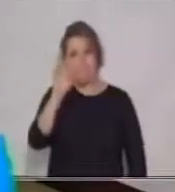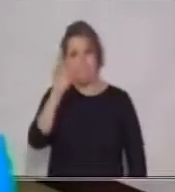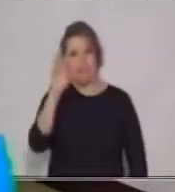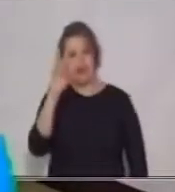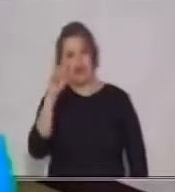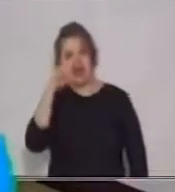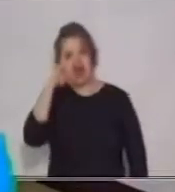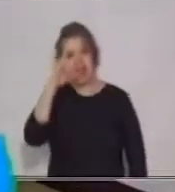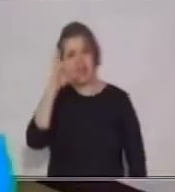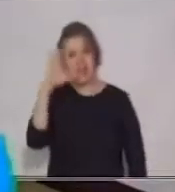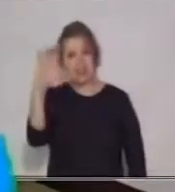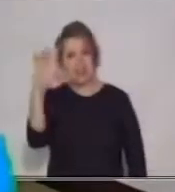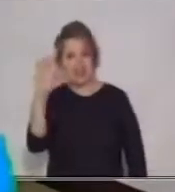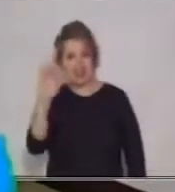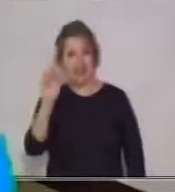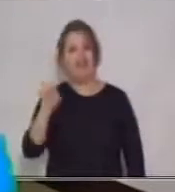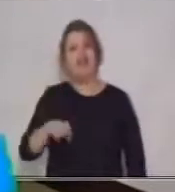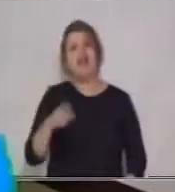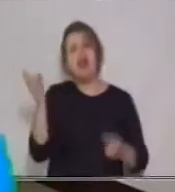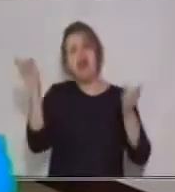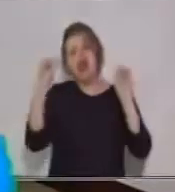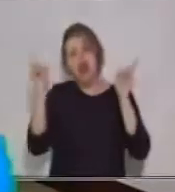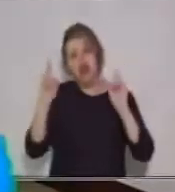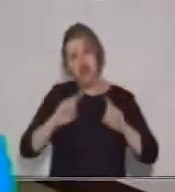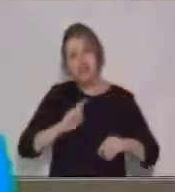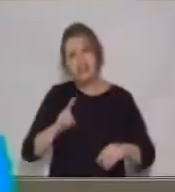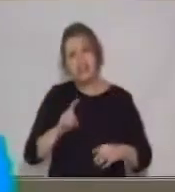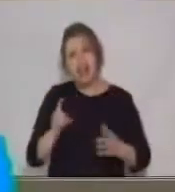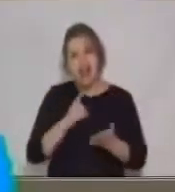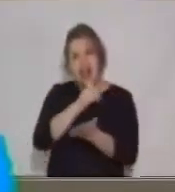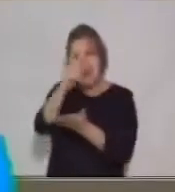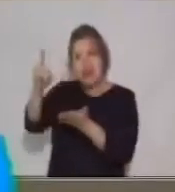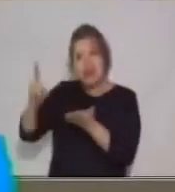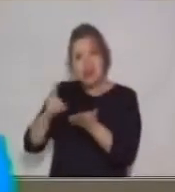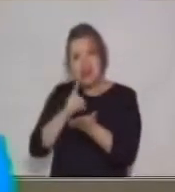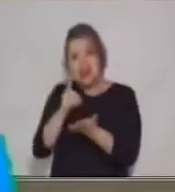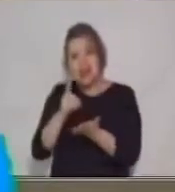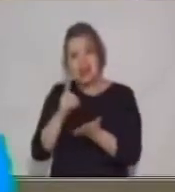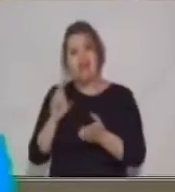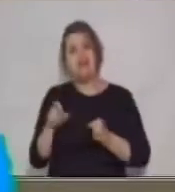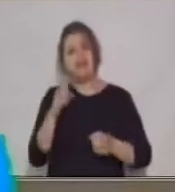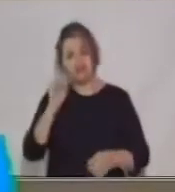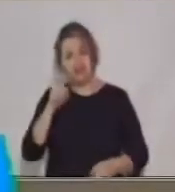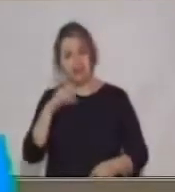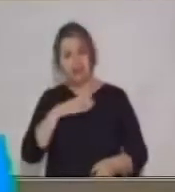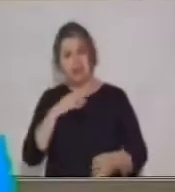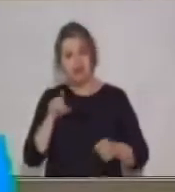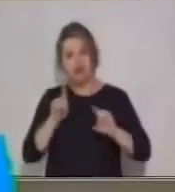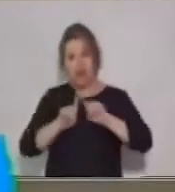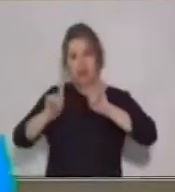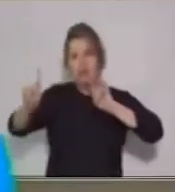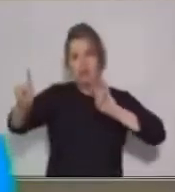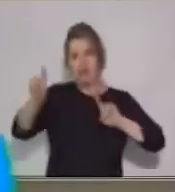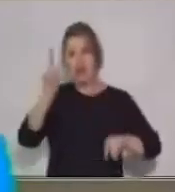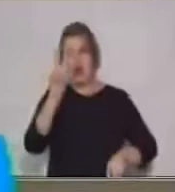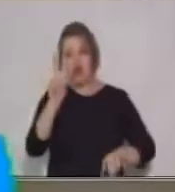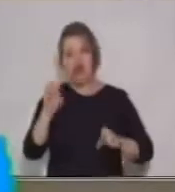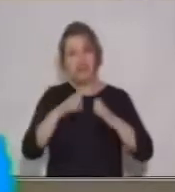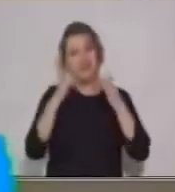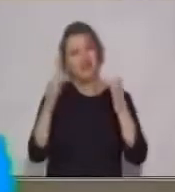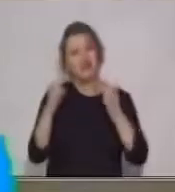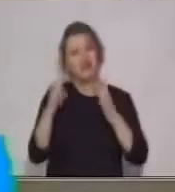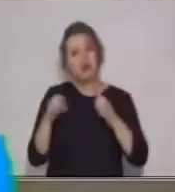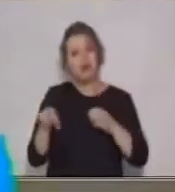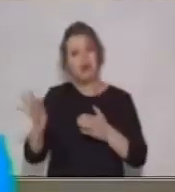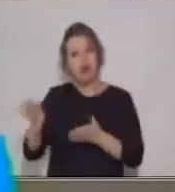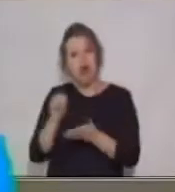vértice. ¿Dónde está la directriz? Si tenemos una distancia 2 aquí, vamos a copiar